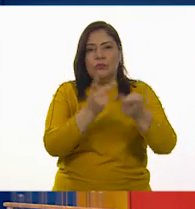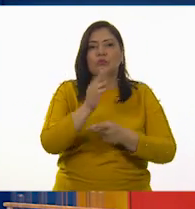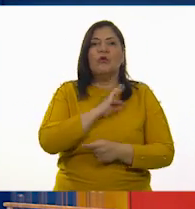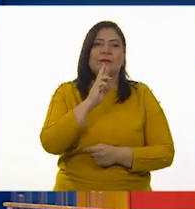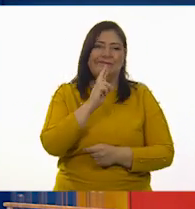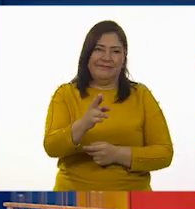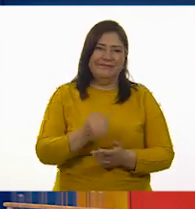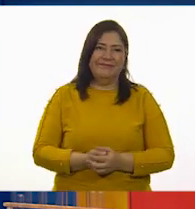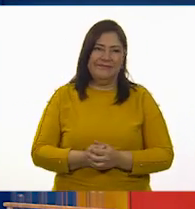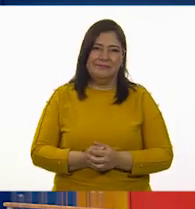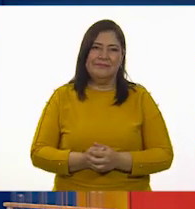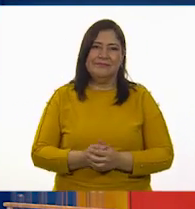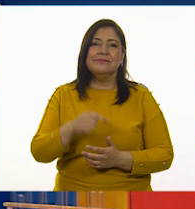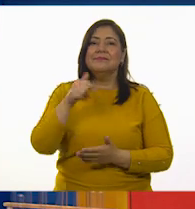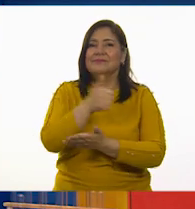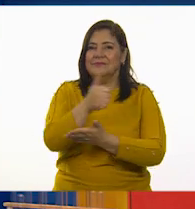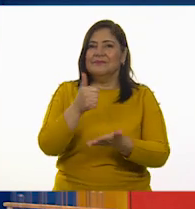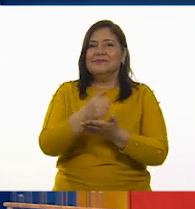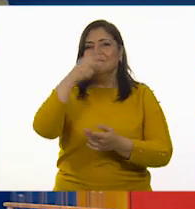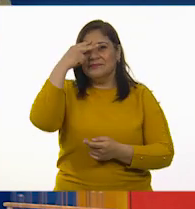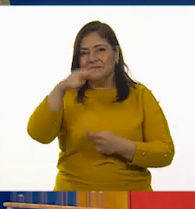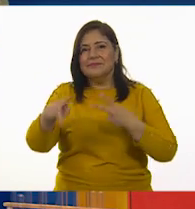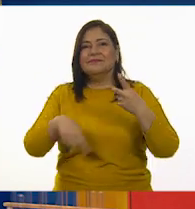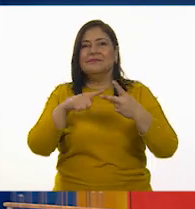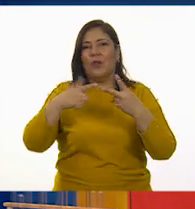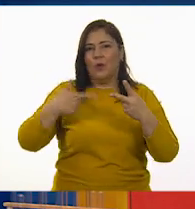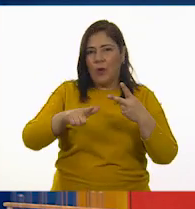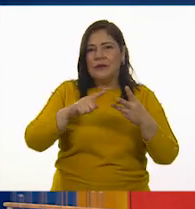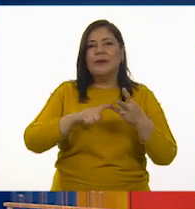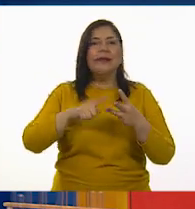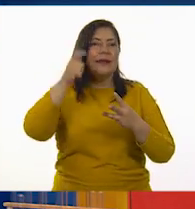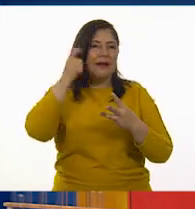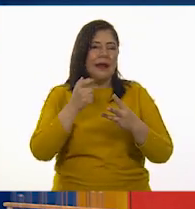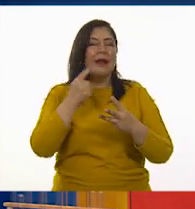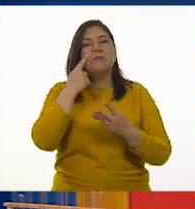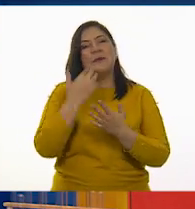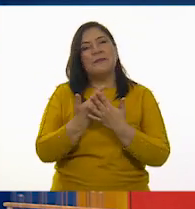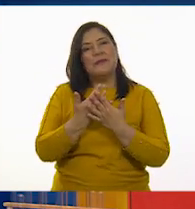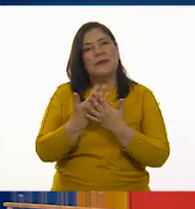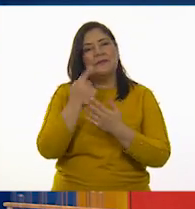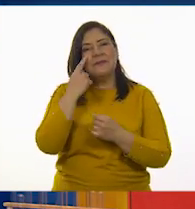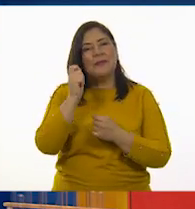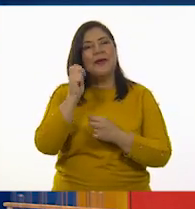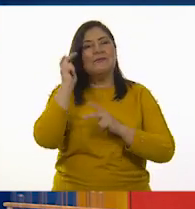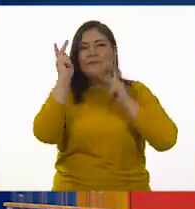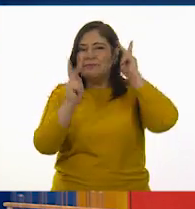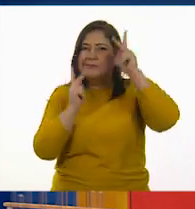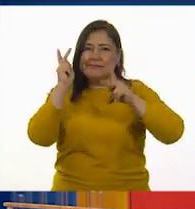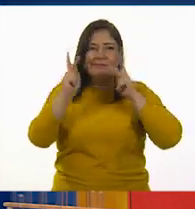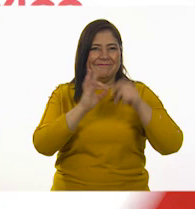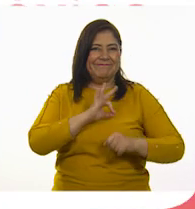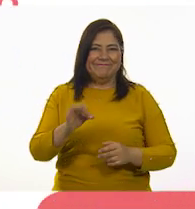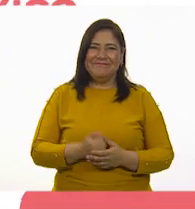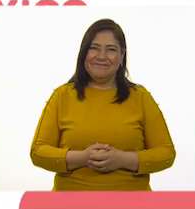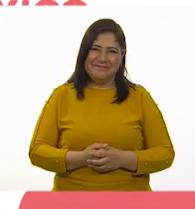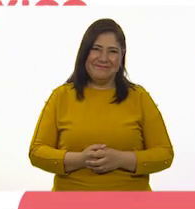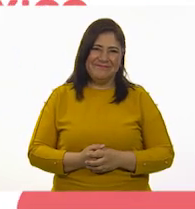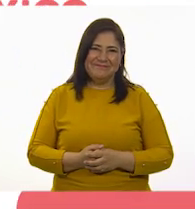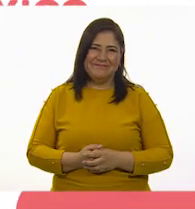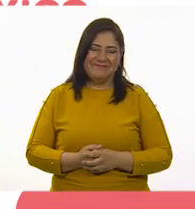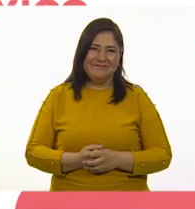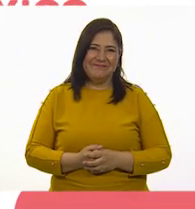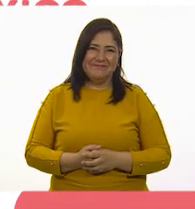Ahora sí, la Ciudad de México, Guanajuato y Guerrero nos esperan. ¡Vamos a visitarlas!